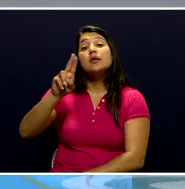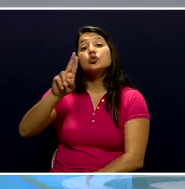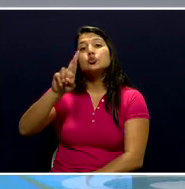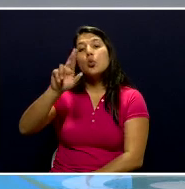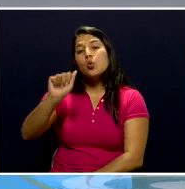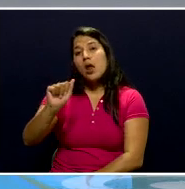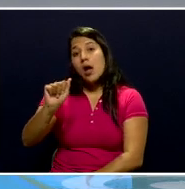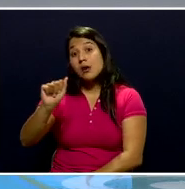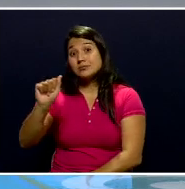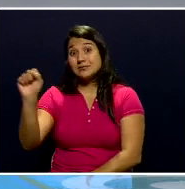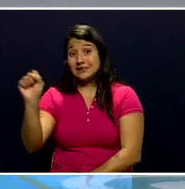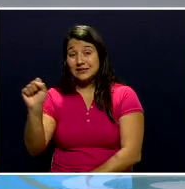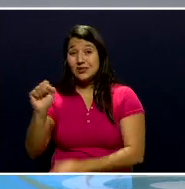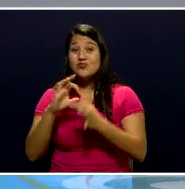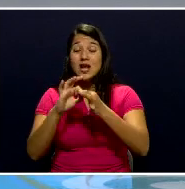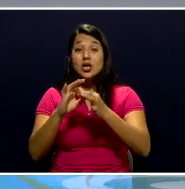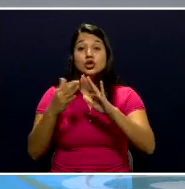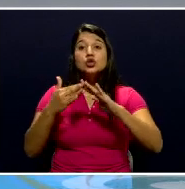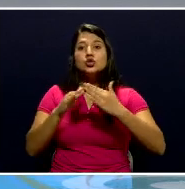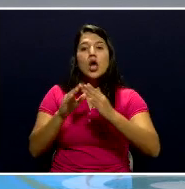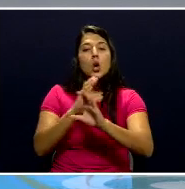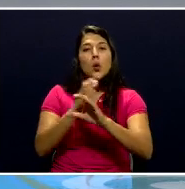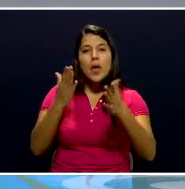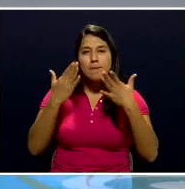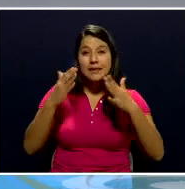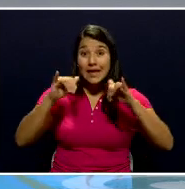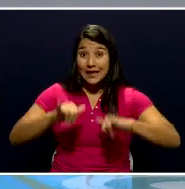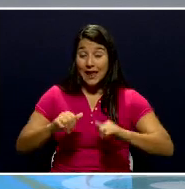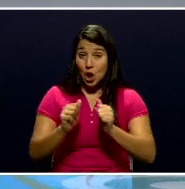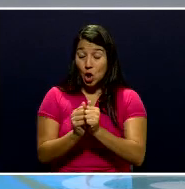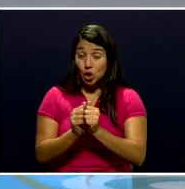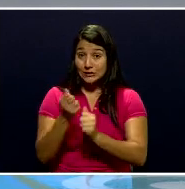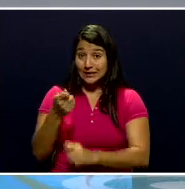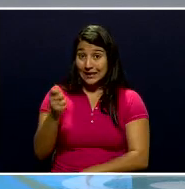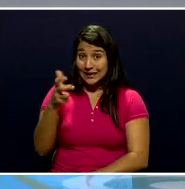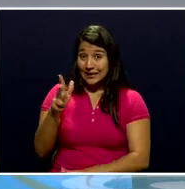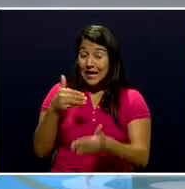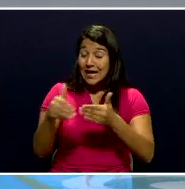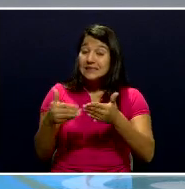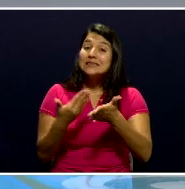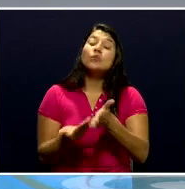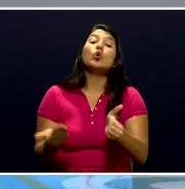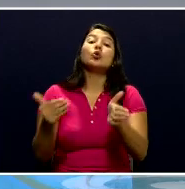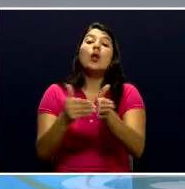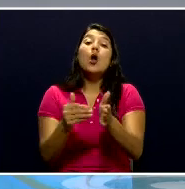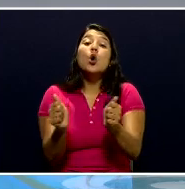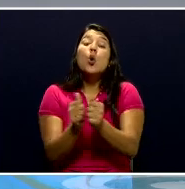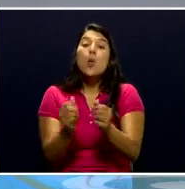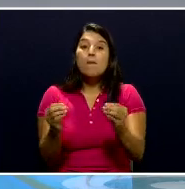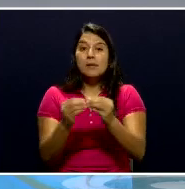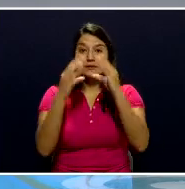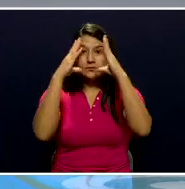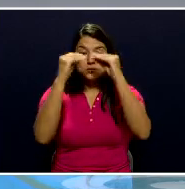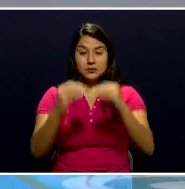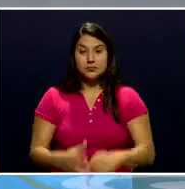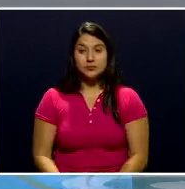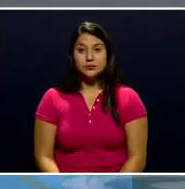ciudades sostenibles. Quédese en la pantalla del 13. Enseguida regresamos con más información.